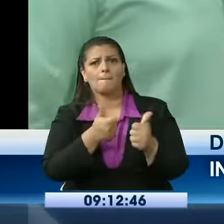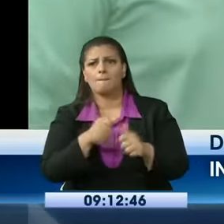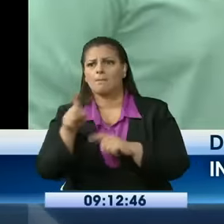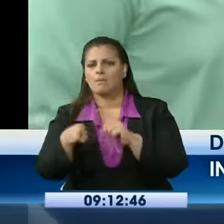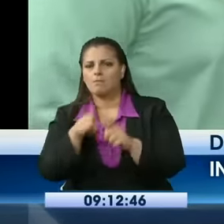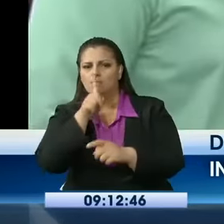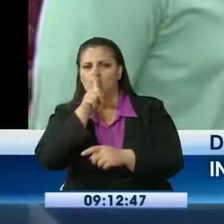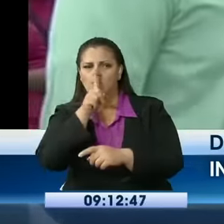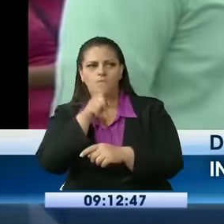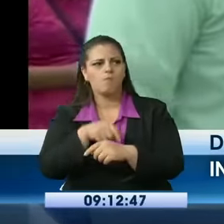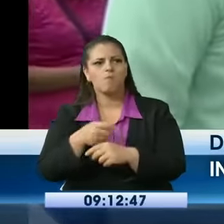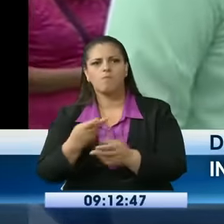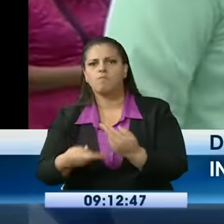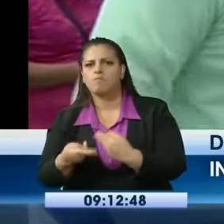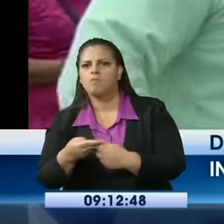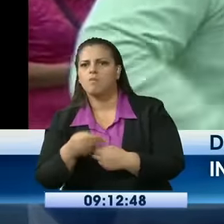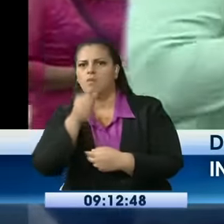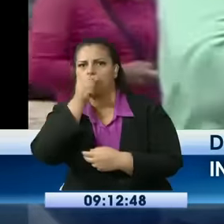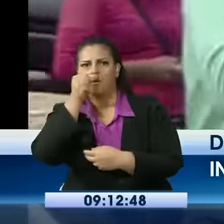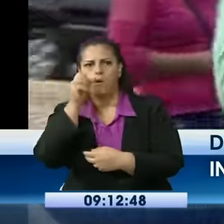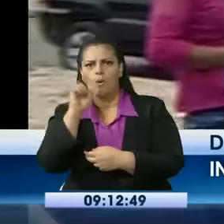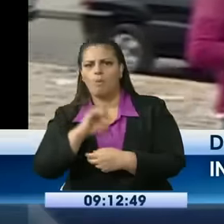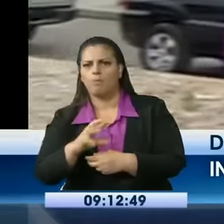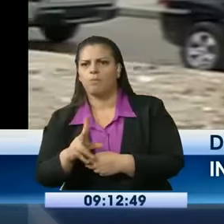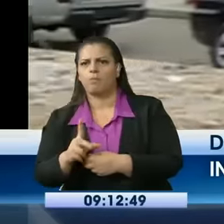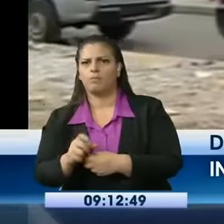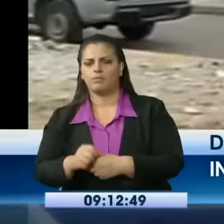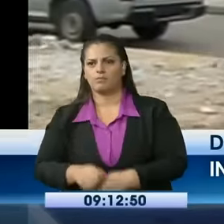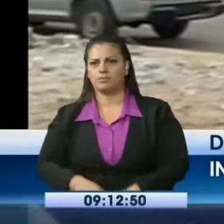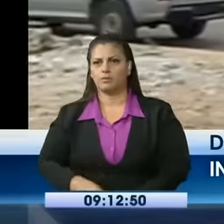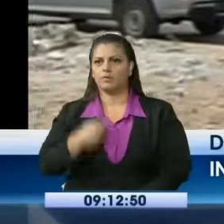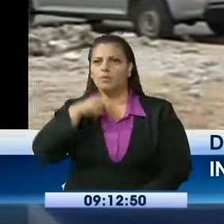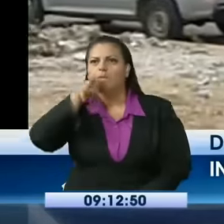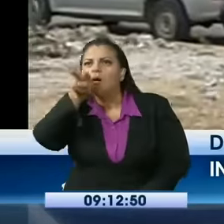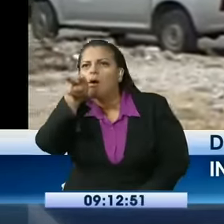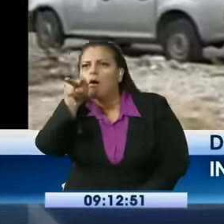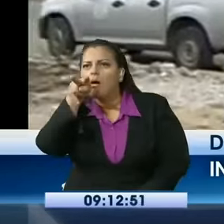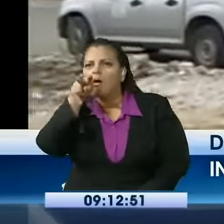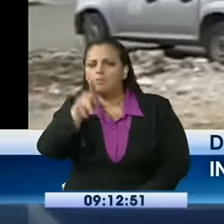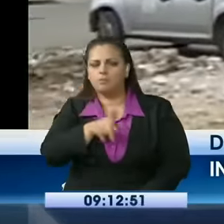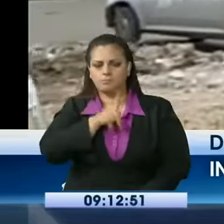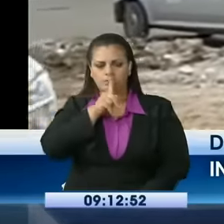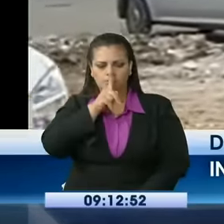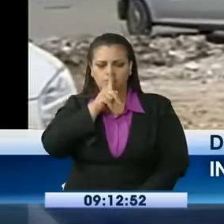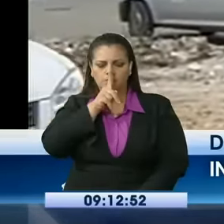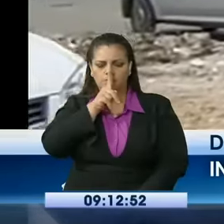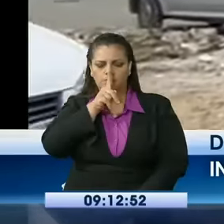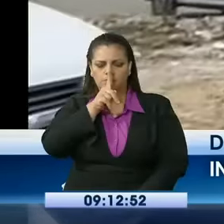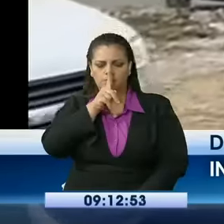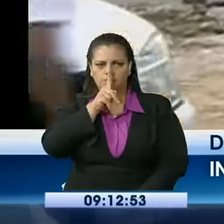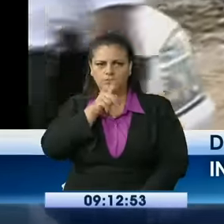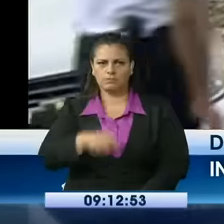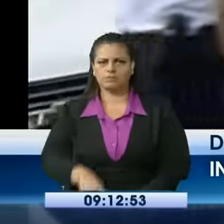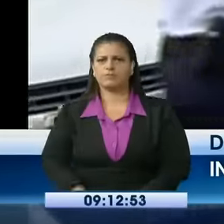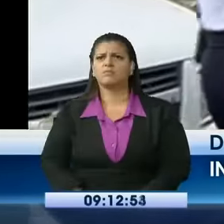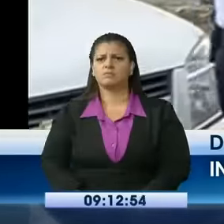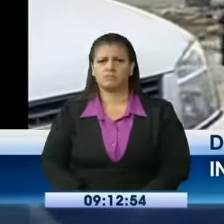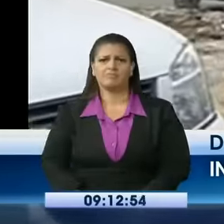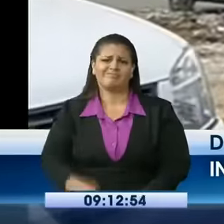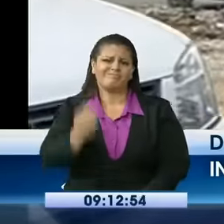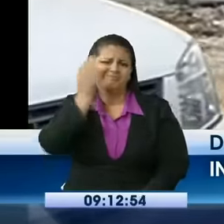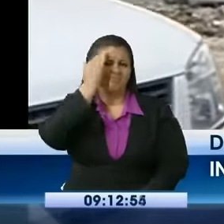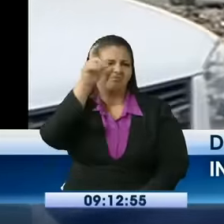¿verdad? Claro que sí. Y si los identifican, también a denunciarlos. Claro. Todos saben por aquí quiénes son. Claro, es verdad. Sino que ya, pues a veces uno se retiene